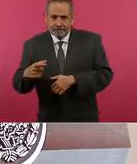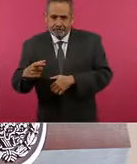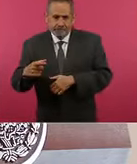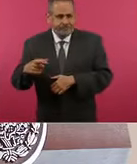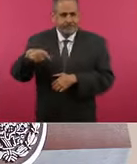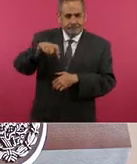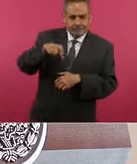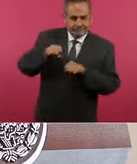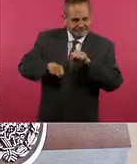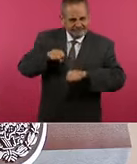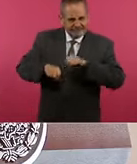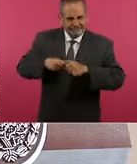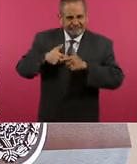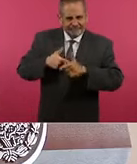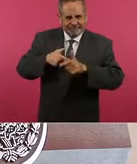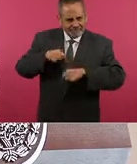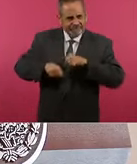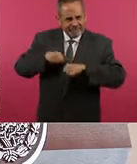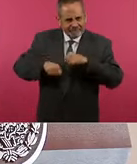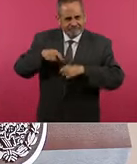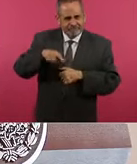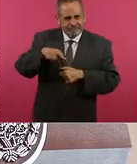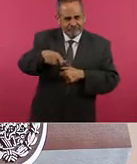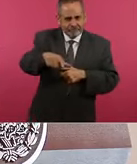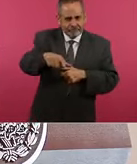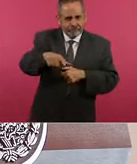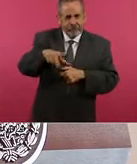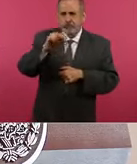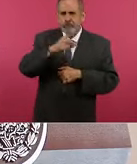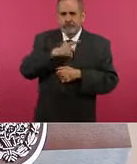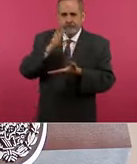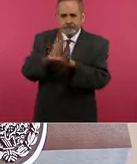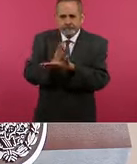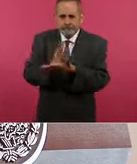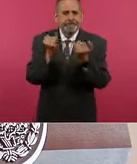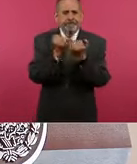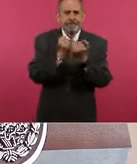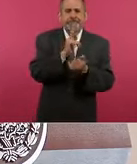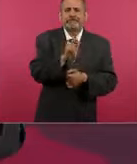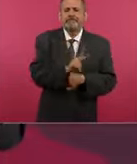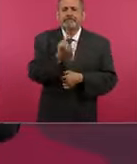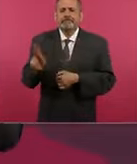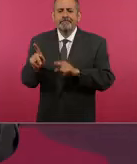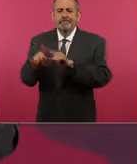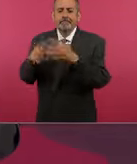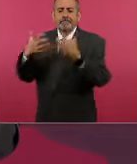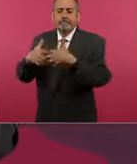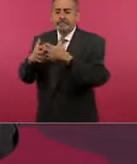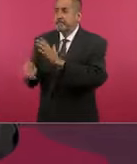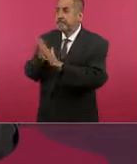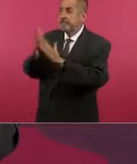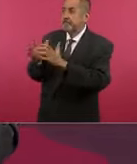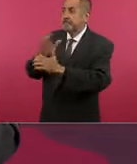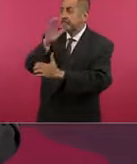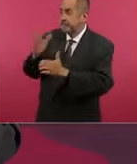Sería un error el parar la inversión pública y la industria de la